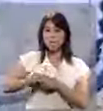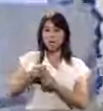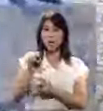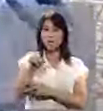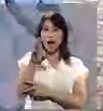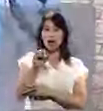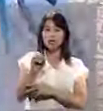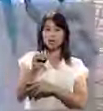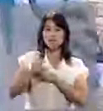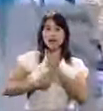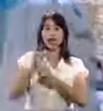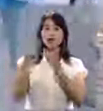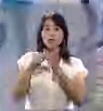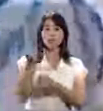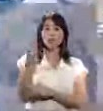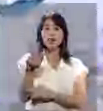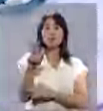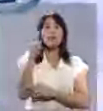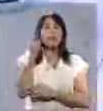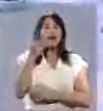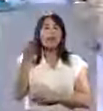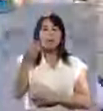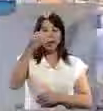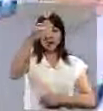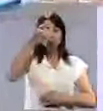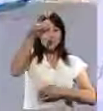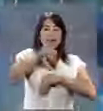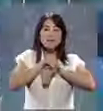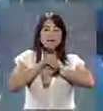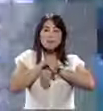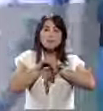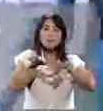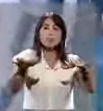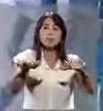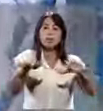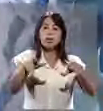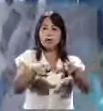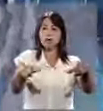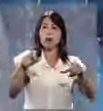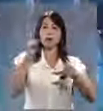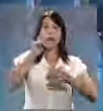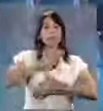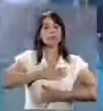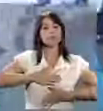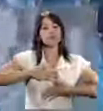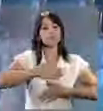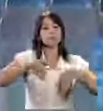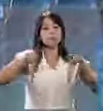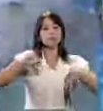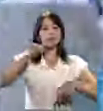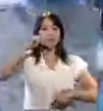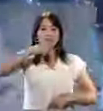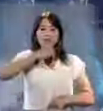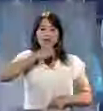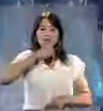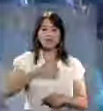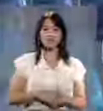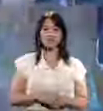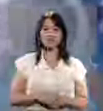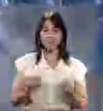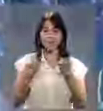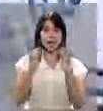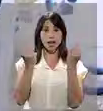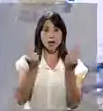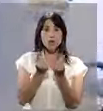la proyección cultural y convertirse en un espacio de esparcimiento para los adultos mayores. El grupo nace